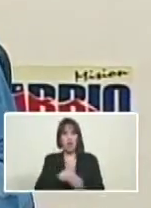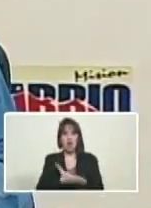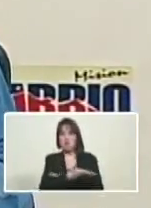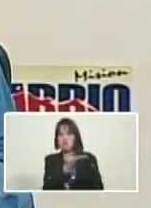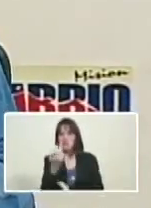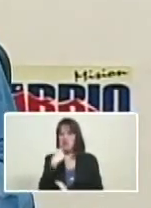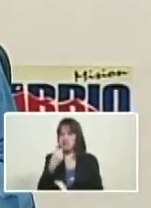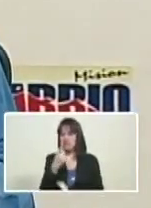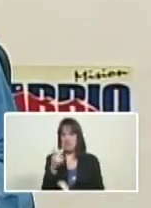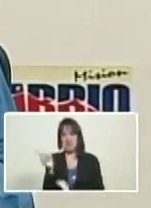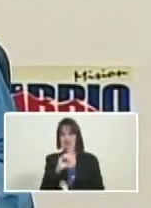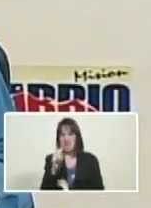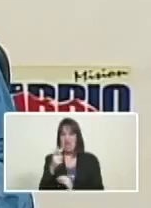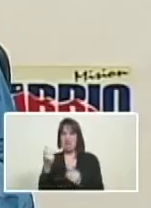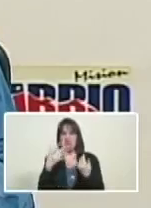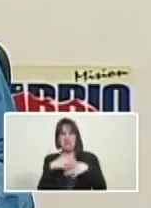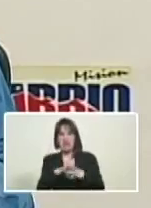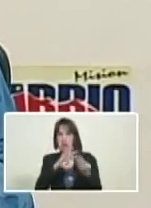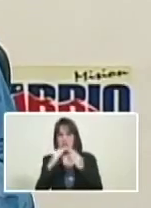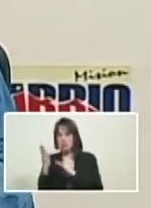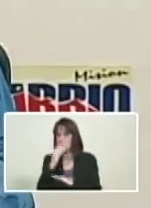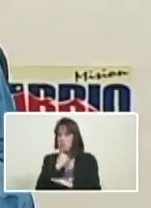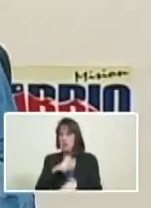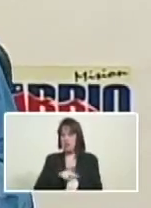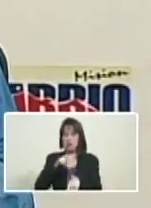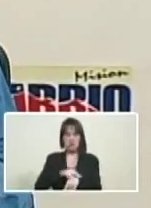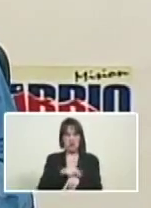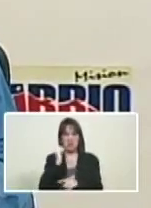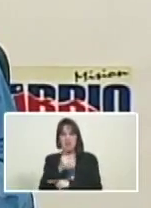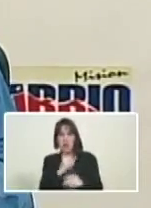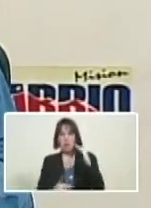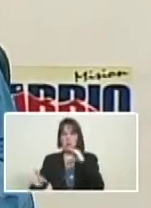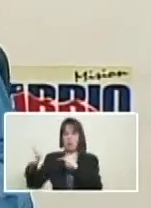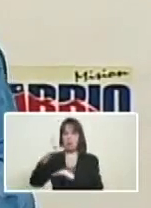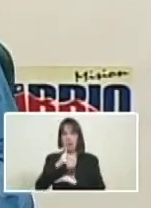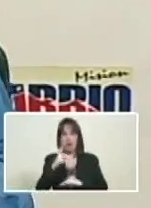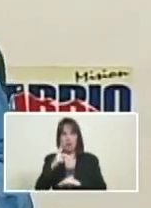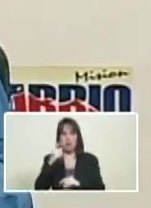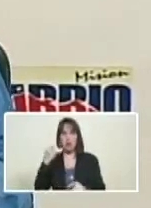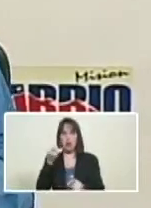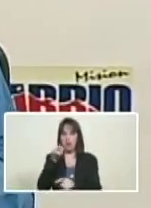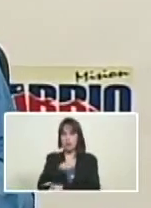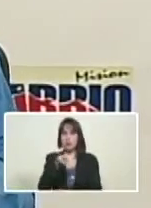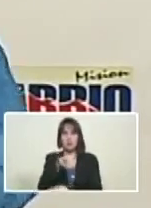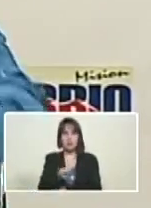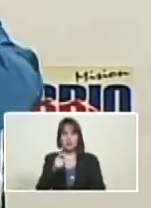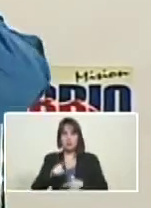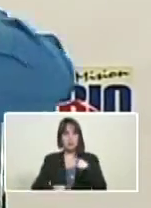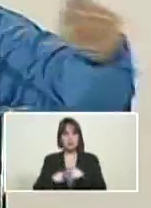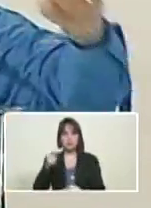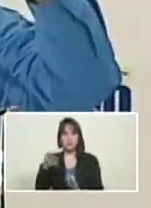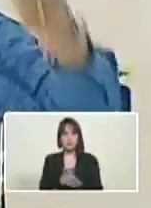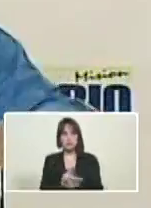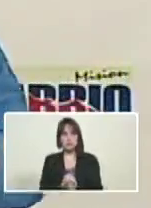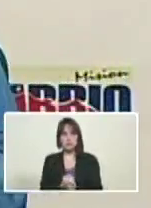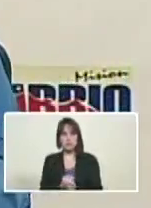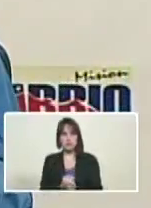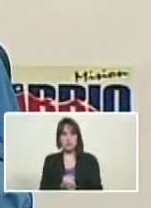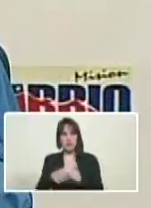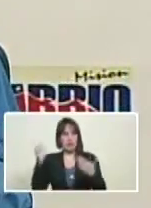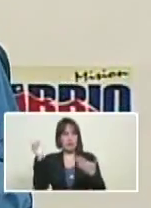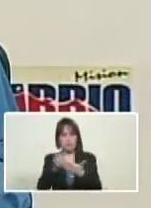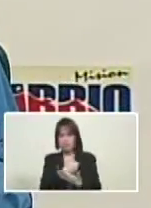eran médicos y tenían que hacer un posgrado como para regraduarse. No, eliminen ese concepto